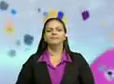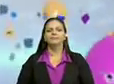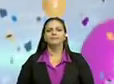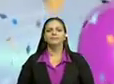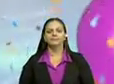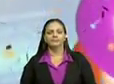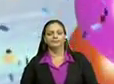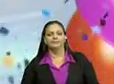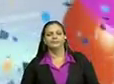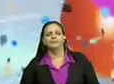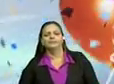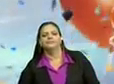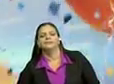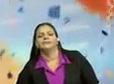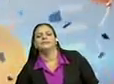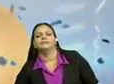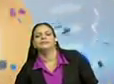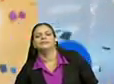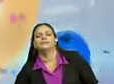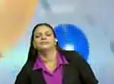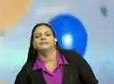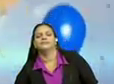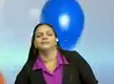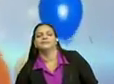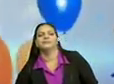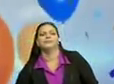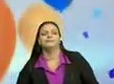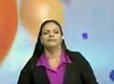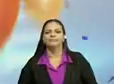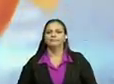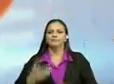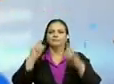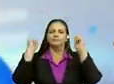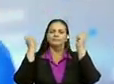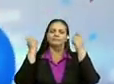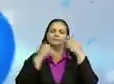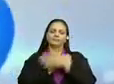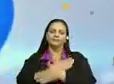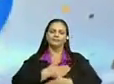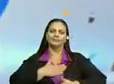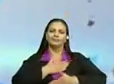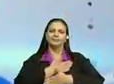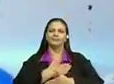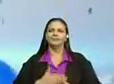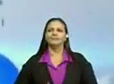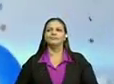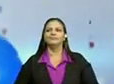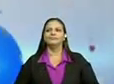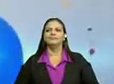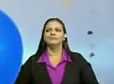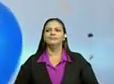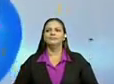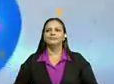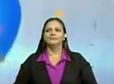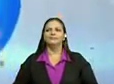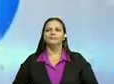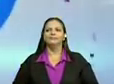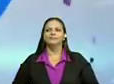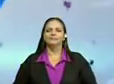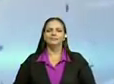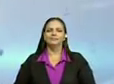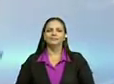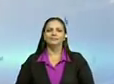disfrutes. Que lo pase bonito. Que la pase lindo. Que la pase de madre. De